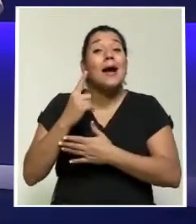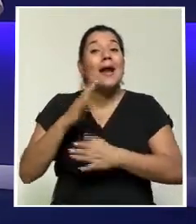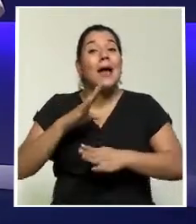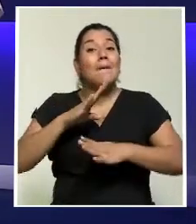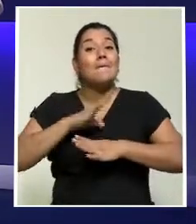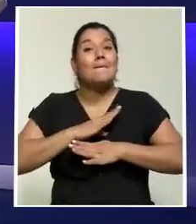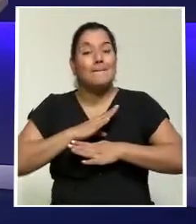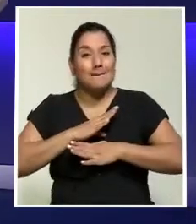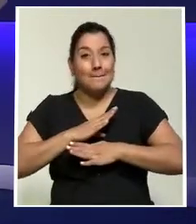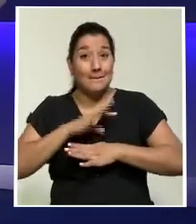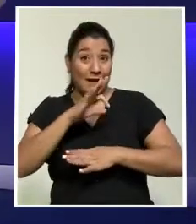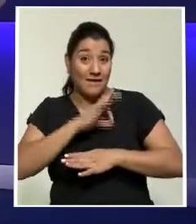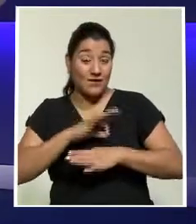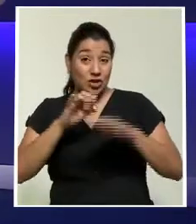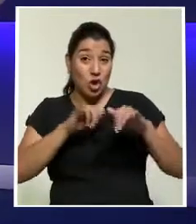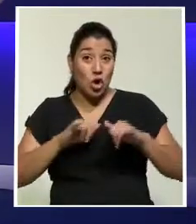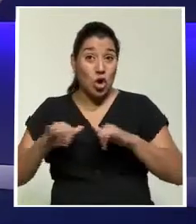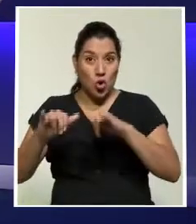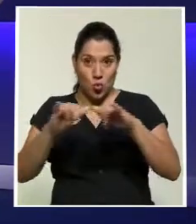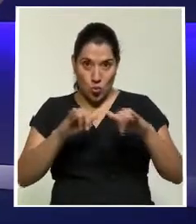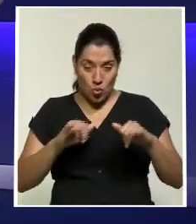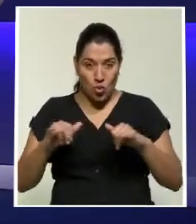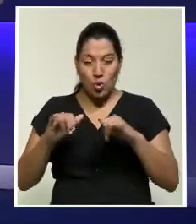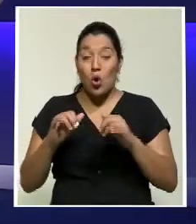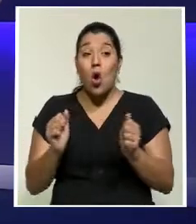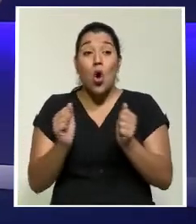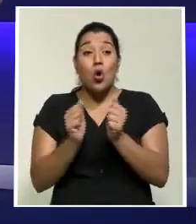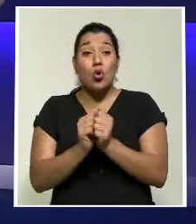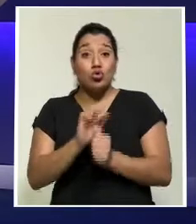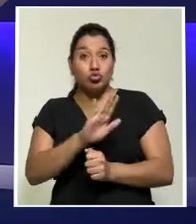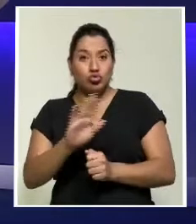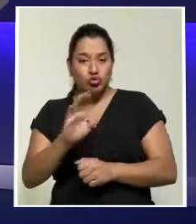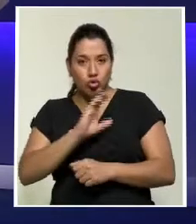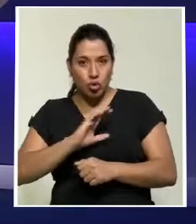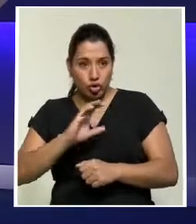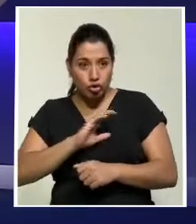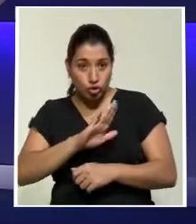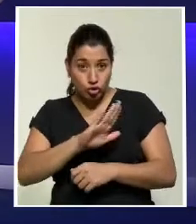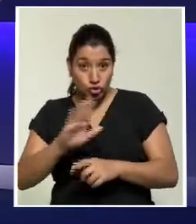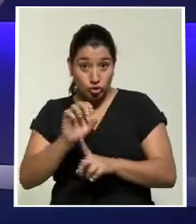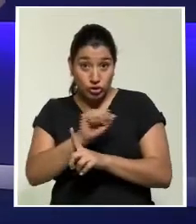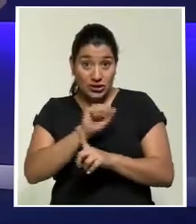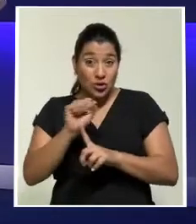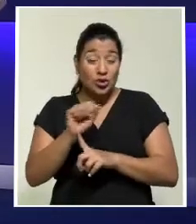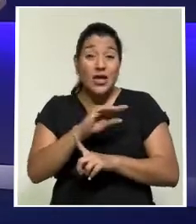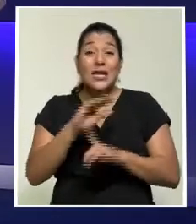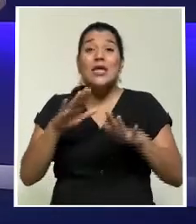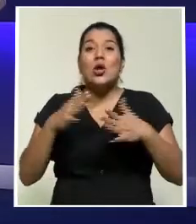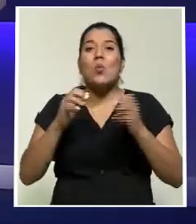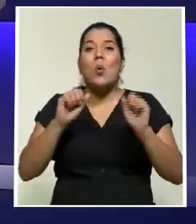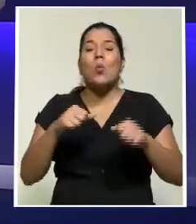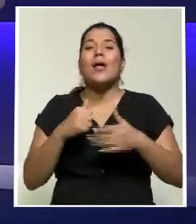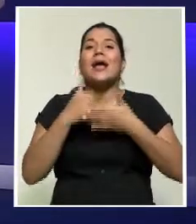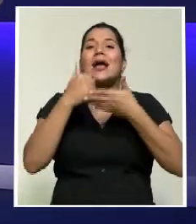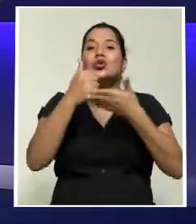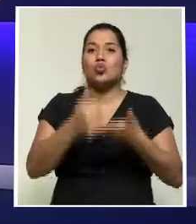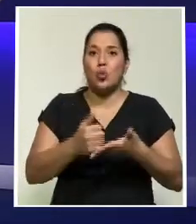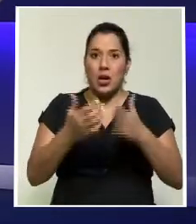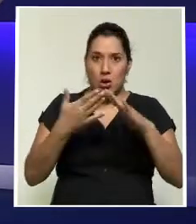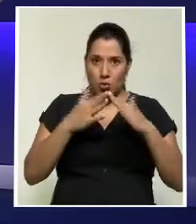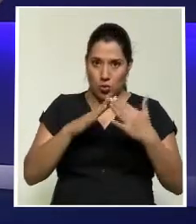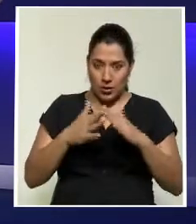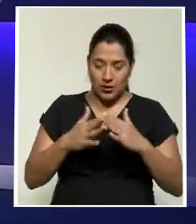las personas a partir de sus propias condiciones, de sus situaciones y de lo que pueden aportar a la comunidad, al colectivo.